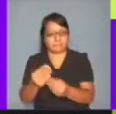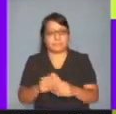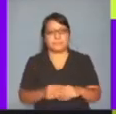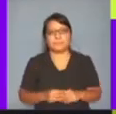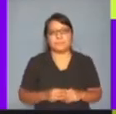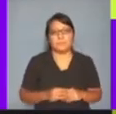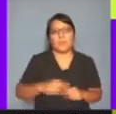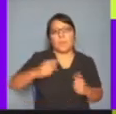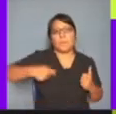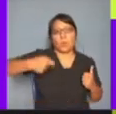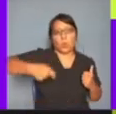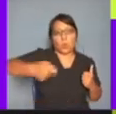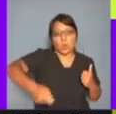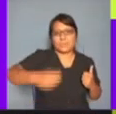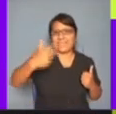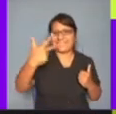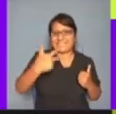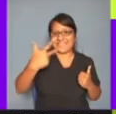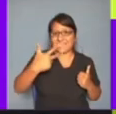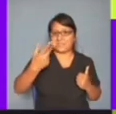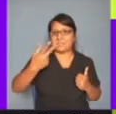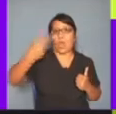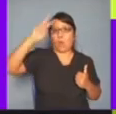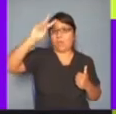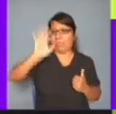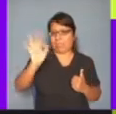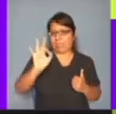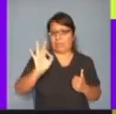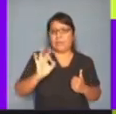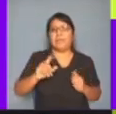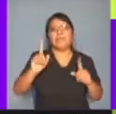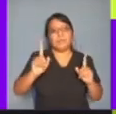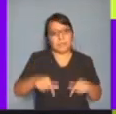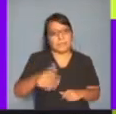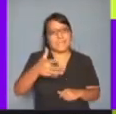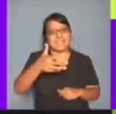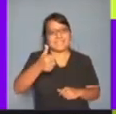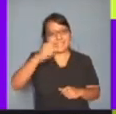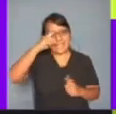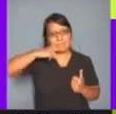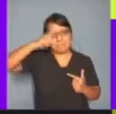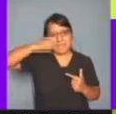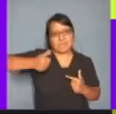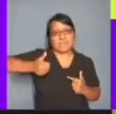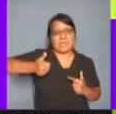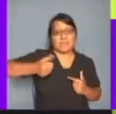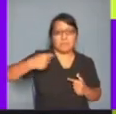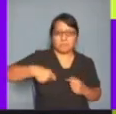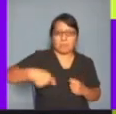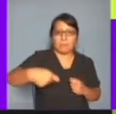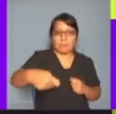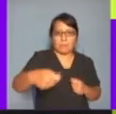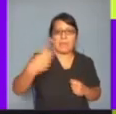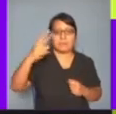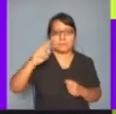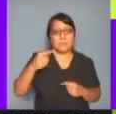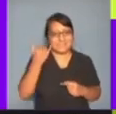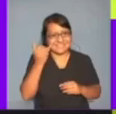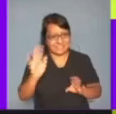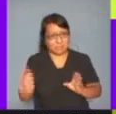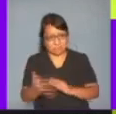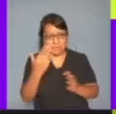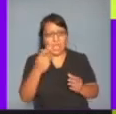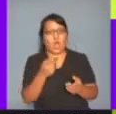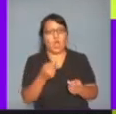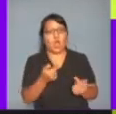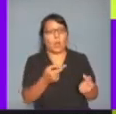cuotas de 3, por un lado, 3 sin interés, y otros de 6. Claro, 3 sin intereses ya se puede ir a comprar hasta